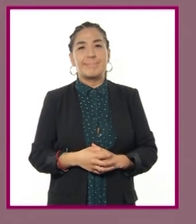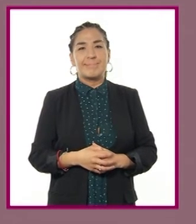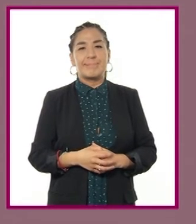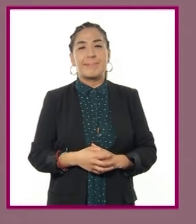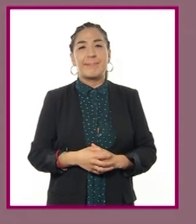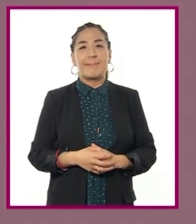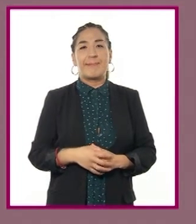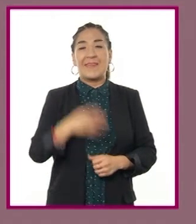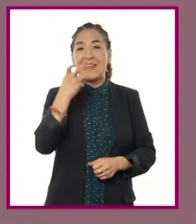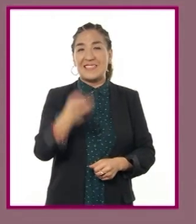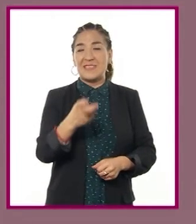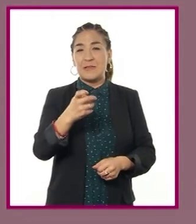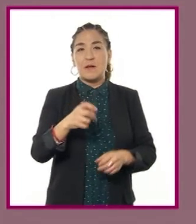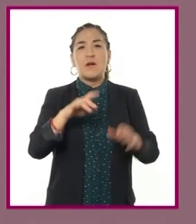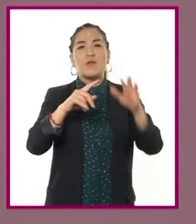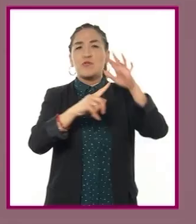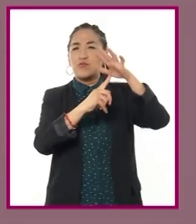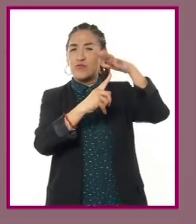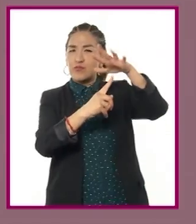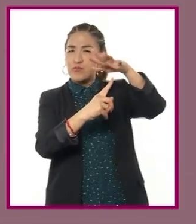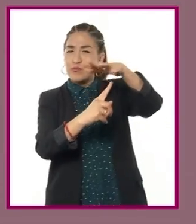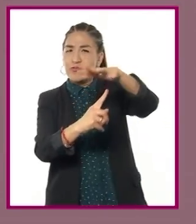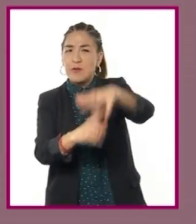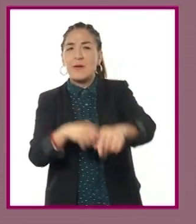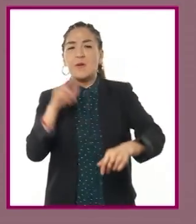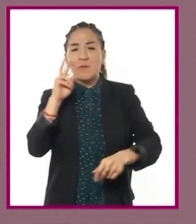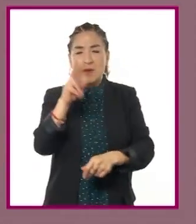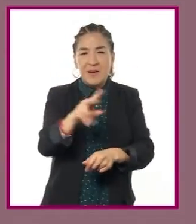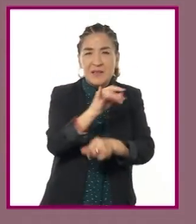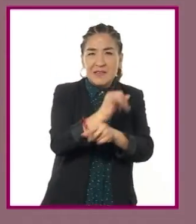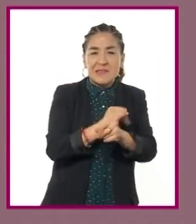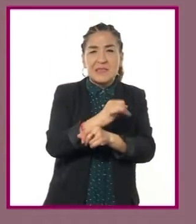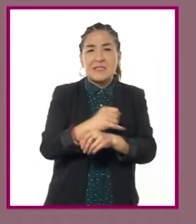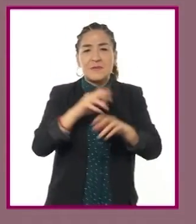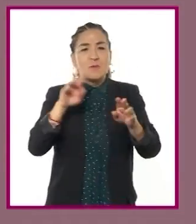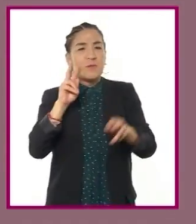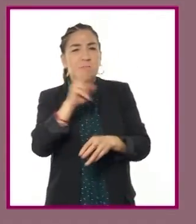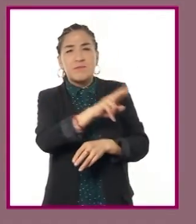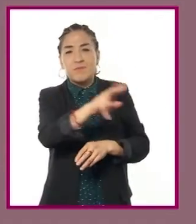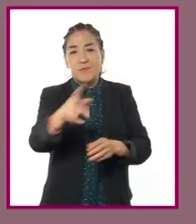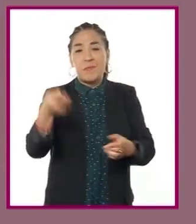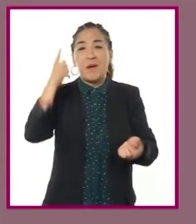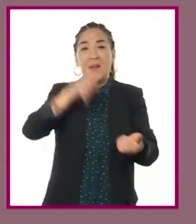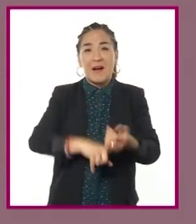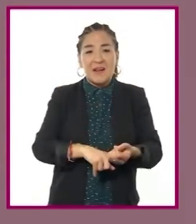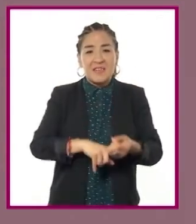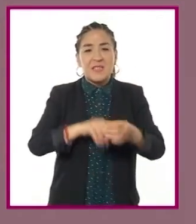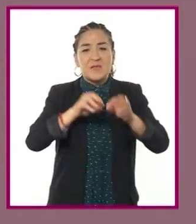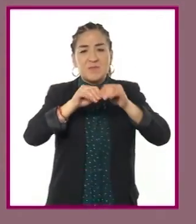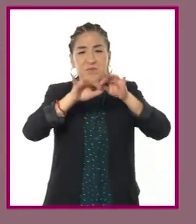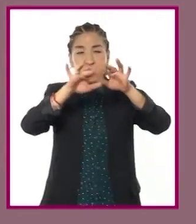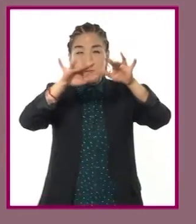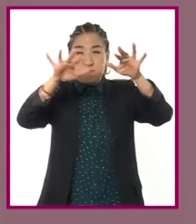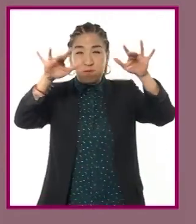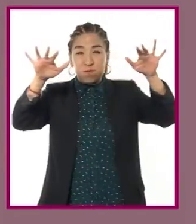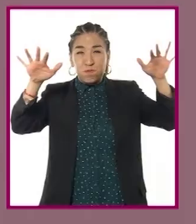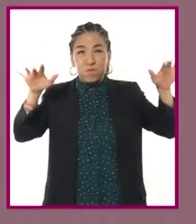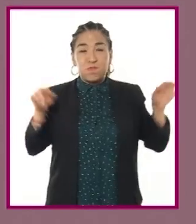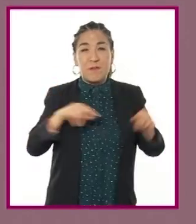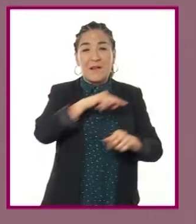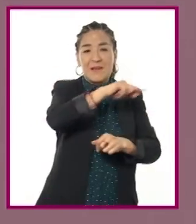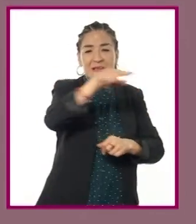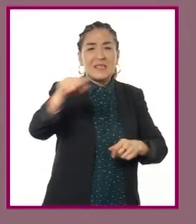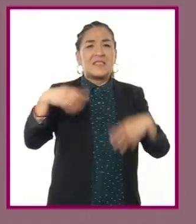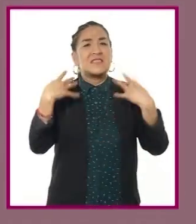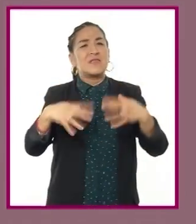El primer acercamiento en helicóptero evidenció la magnitud de lo ocurrido. En el núcleo, expuesto a la atmósfera, el grafito del mismo